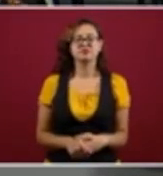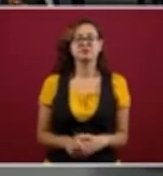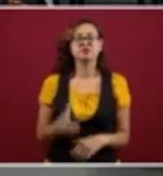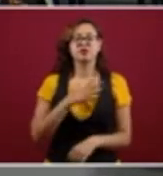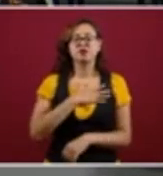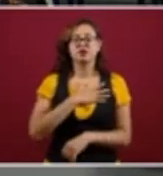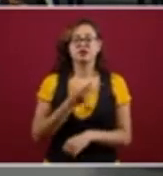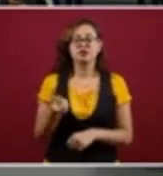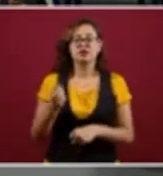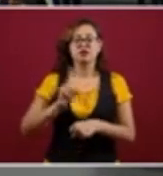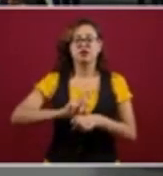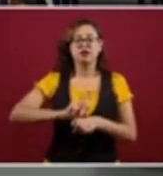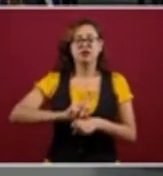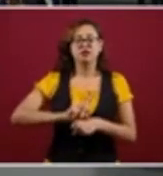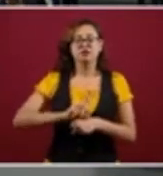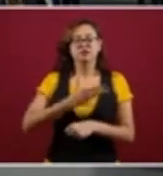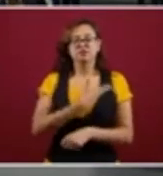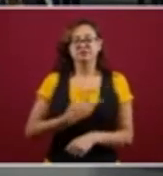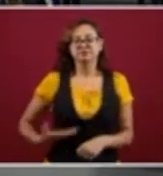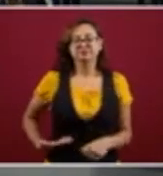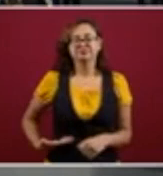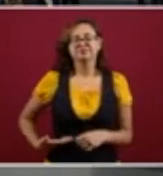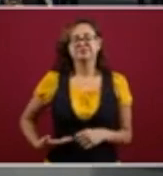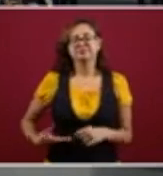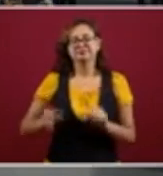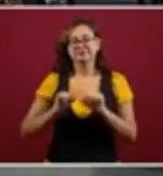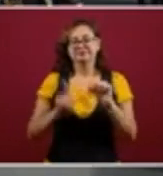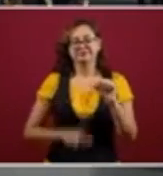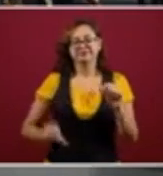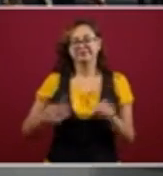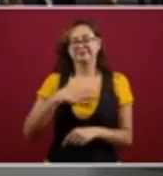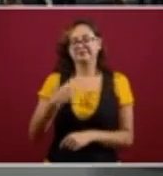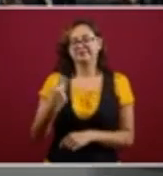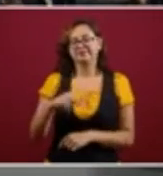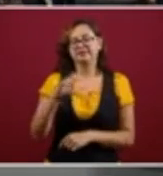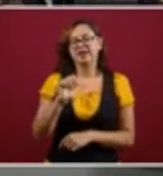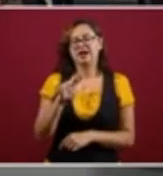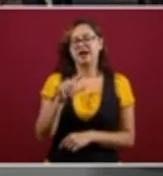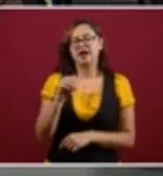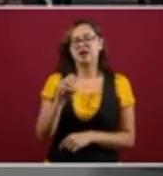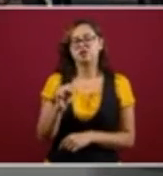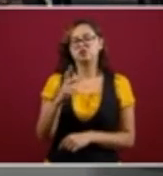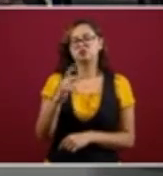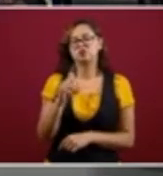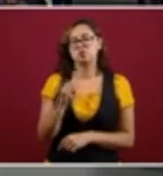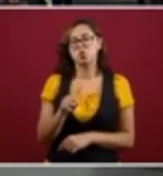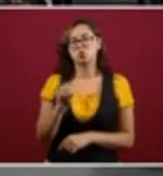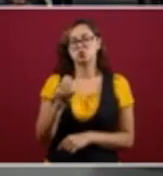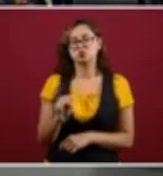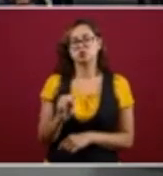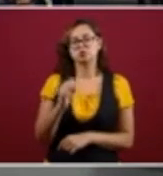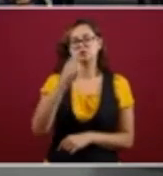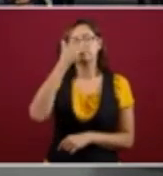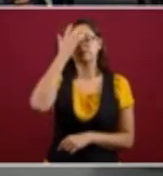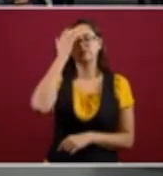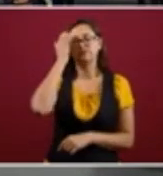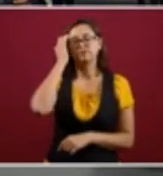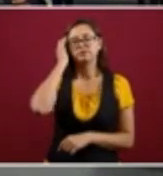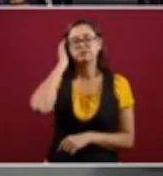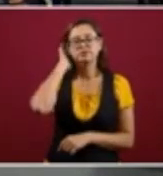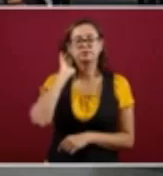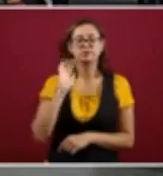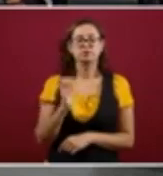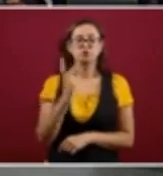Buenos días, presidente de México, Carlos Pozos de la revista Petróleo y Energía. Antes de mis dos preguntas, aquí está mi